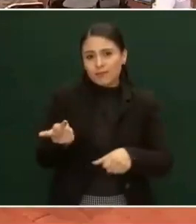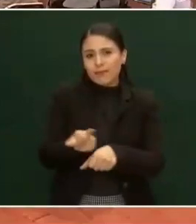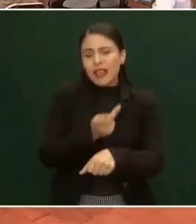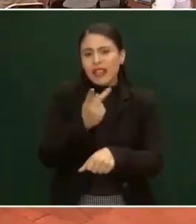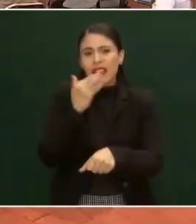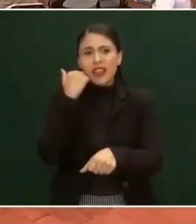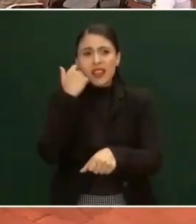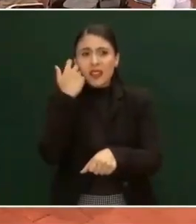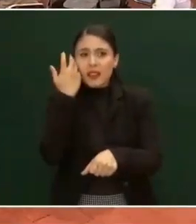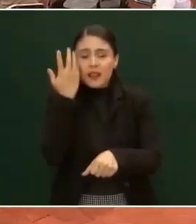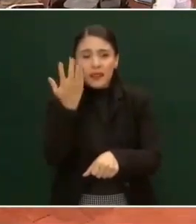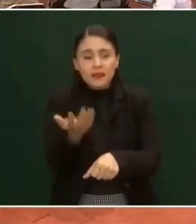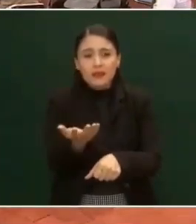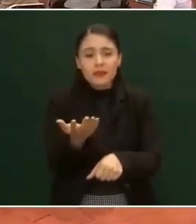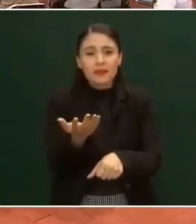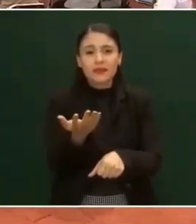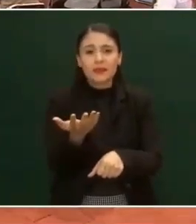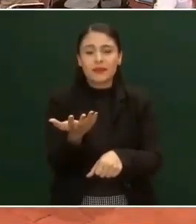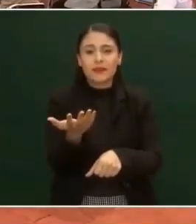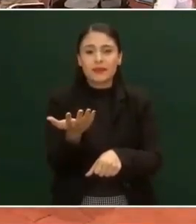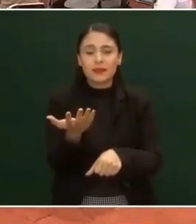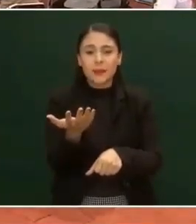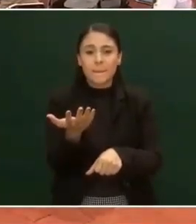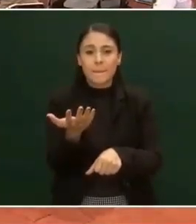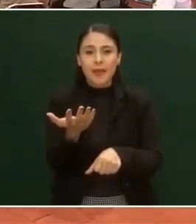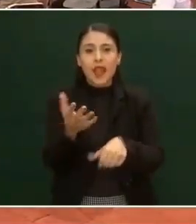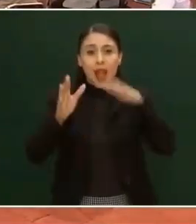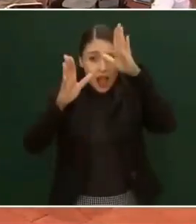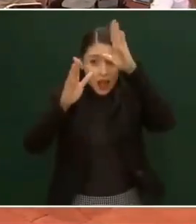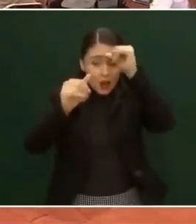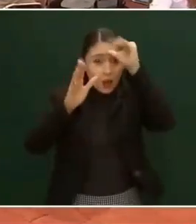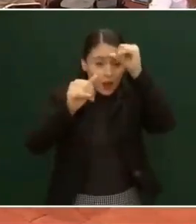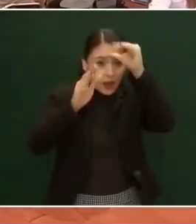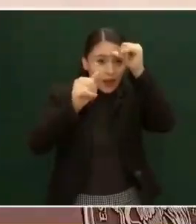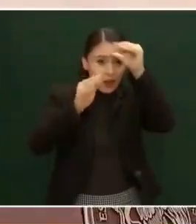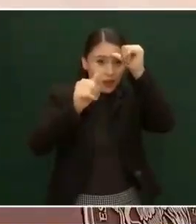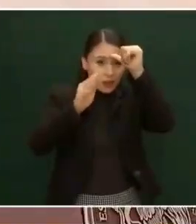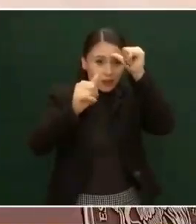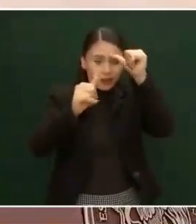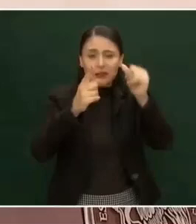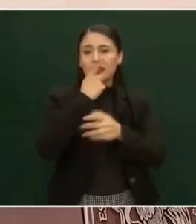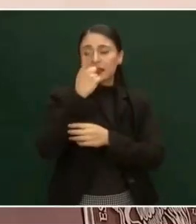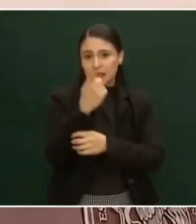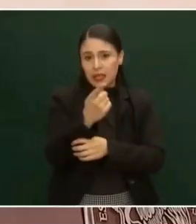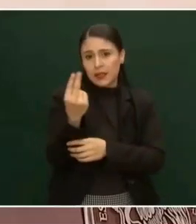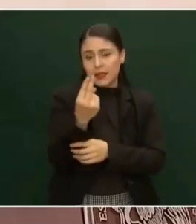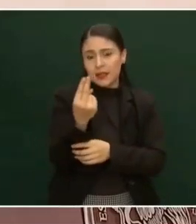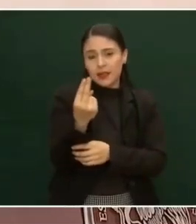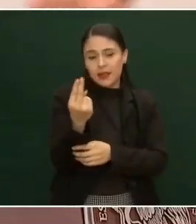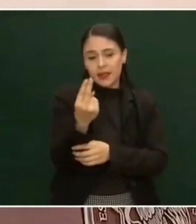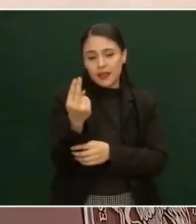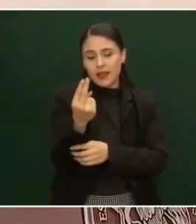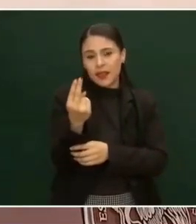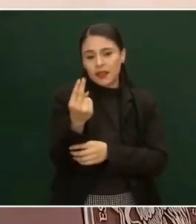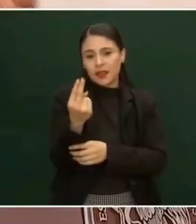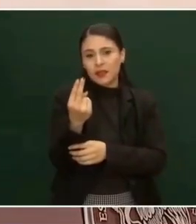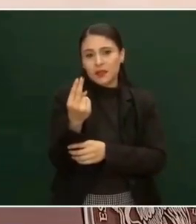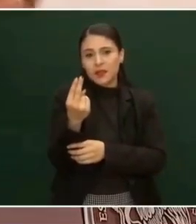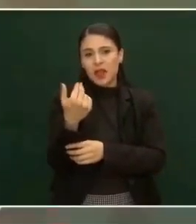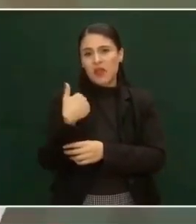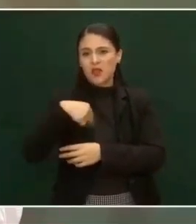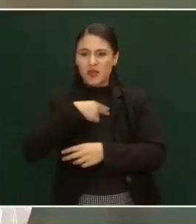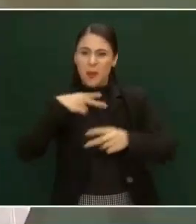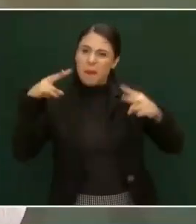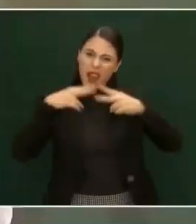que no se llega acuerdos apuestan a eso a que nos peleemos